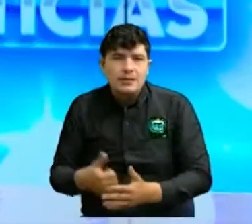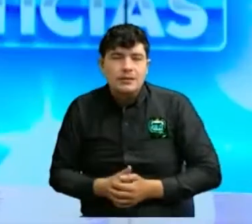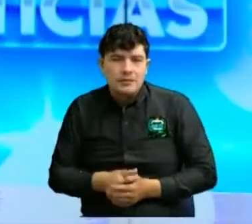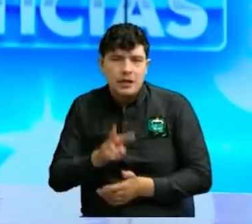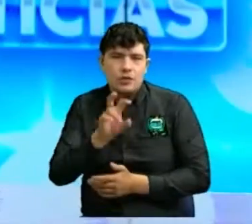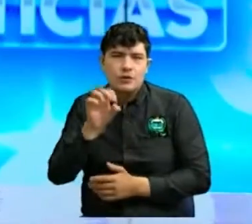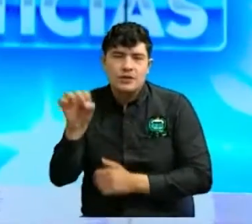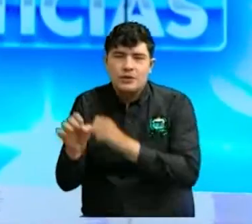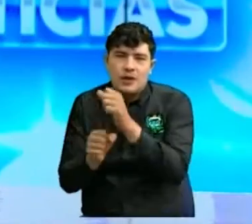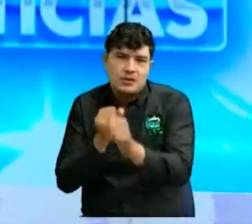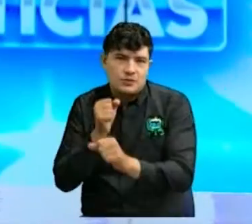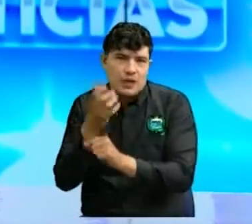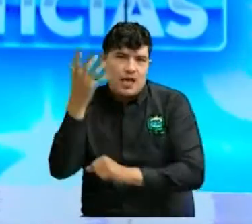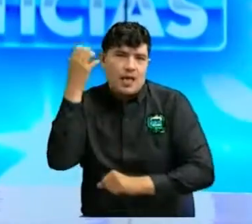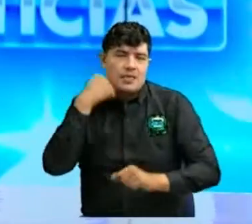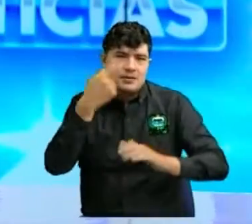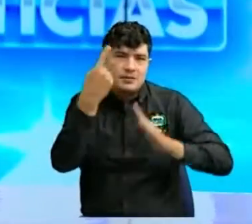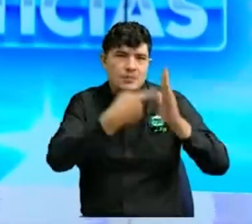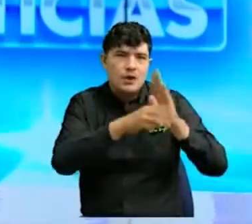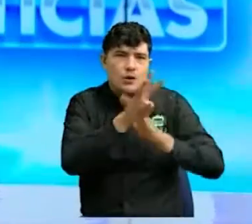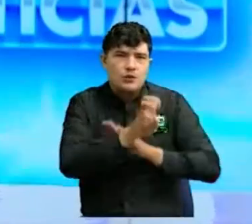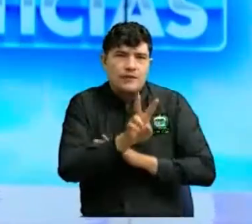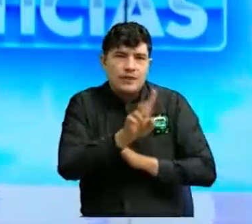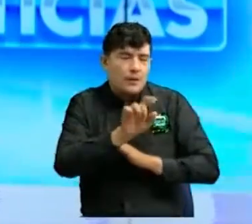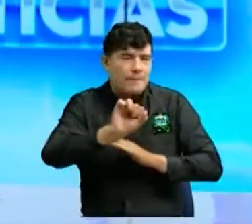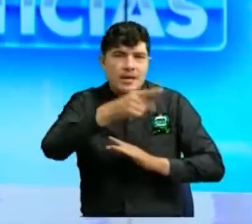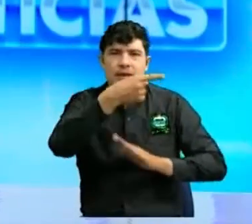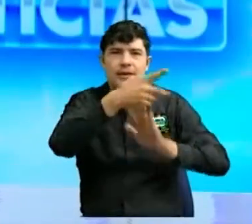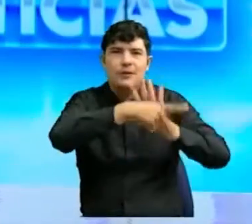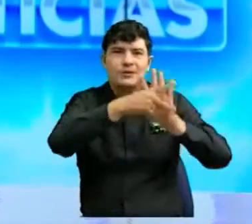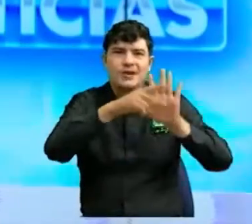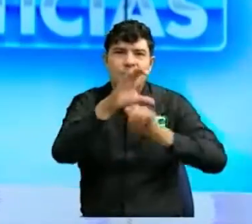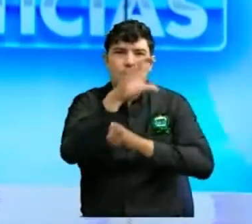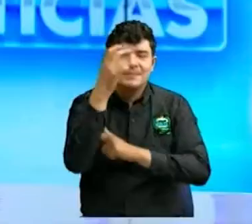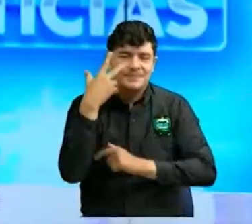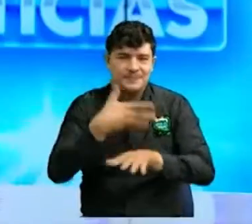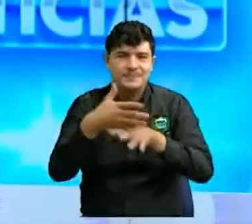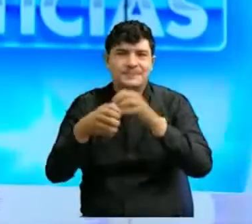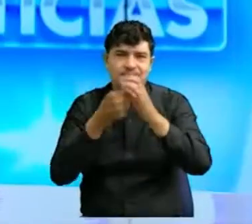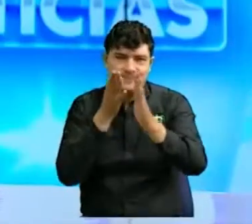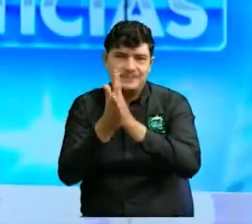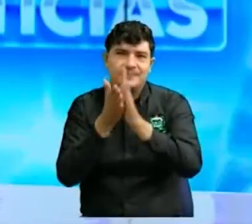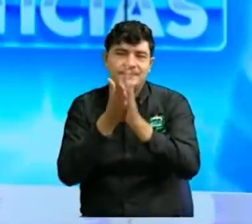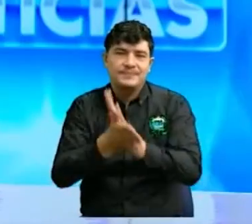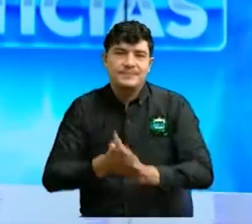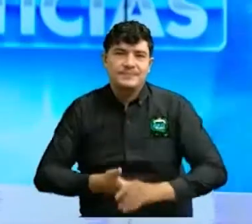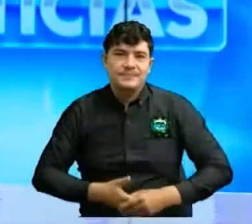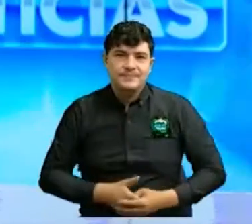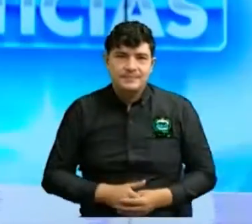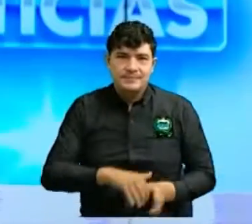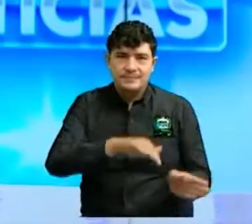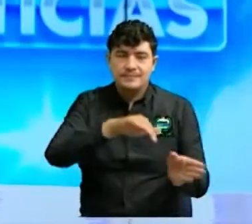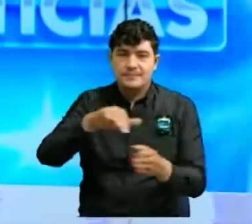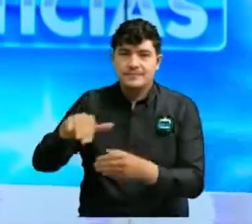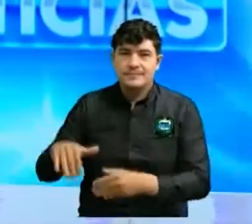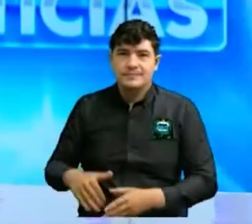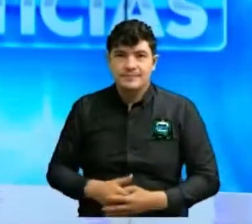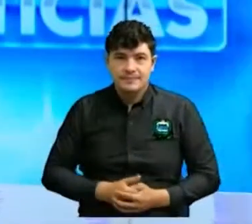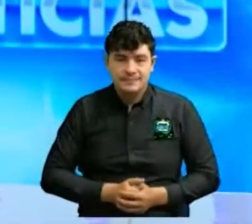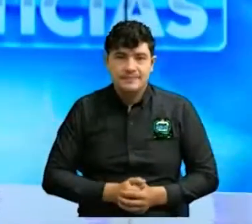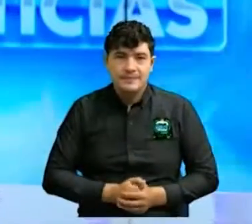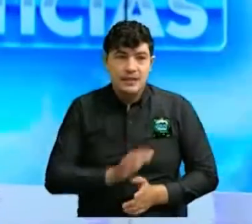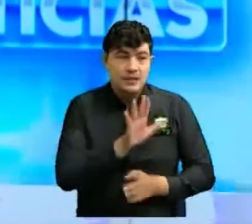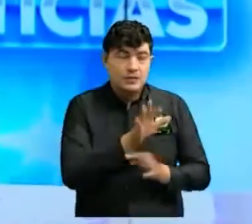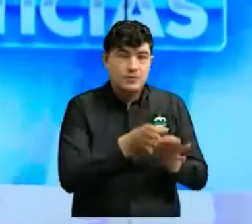regresamos con información de santander pues las autoridades barbos se nos presentaron el plan de gestión integral de residuos sólidos que